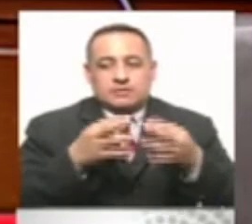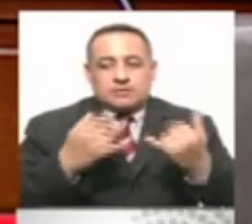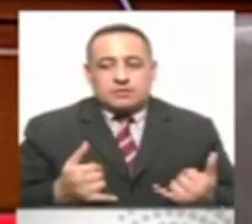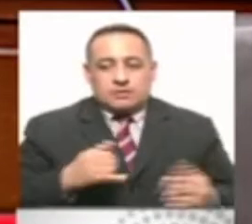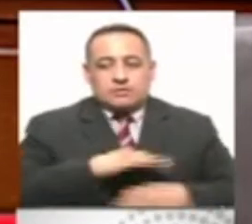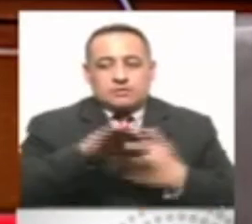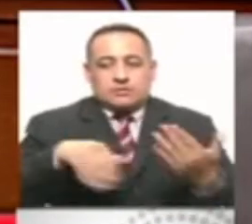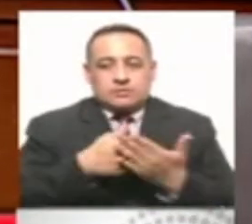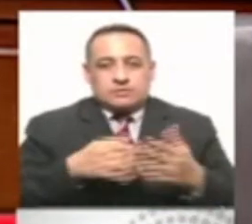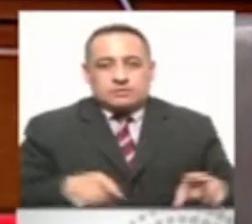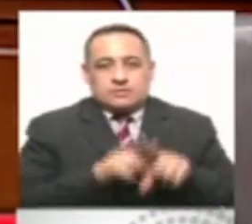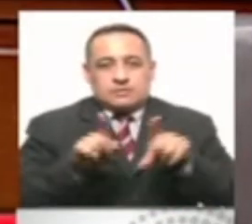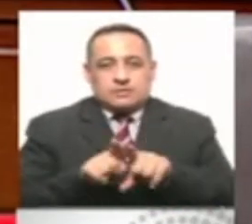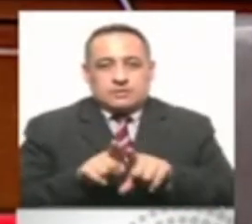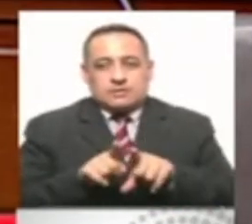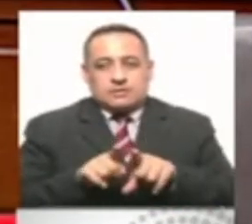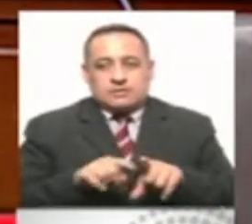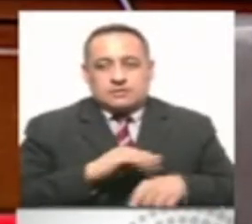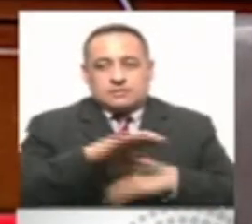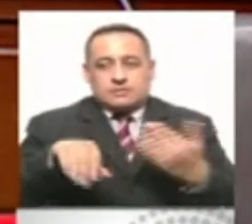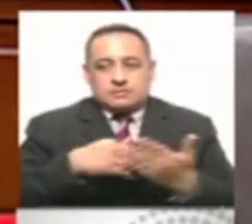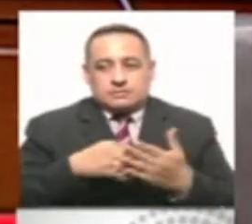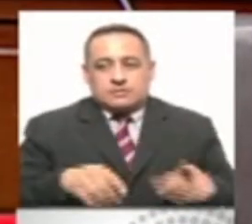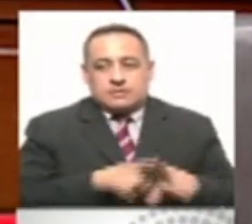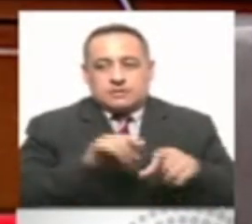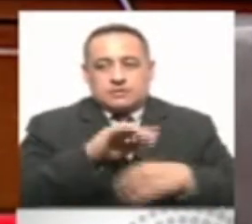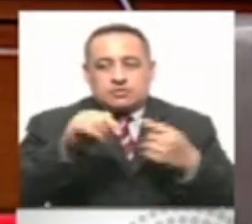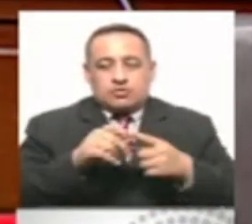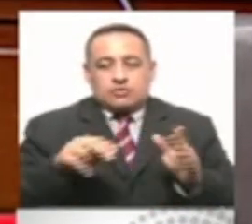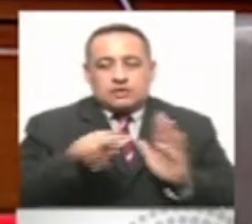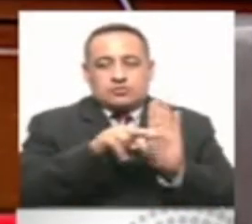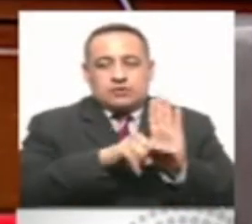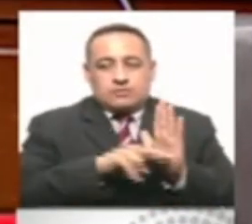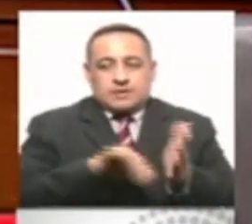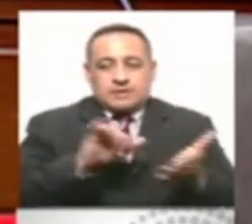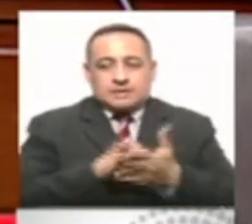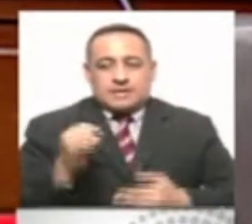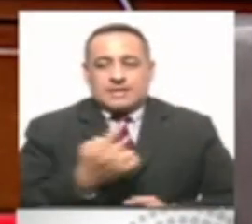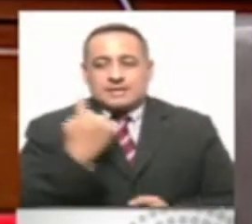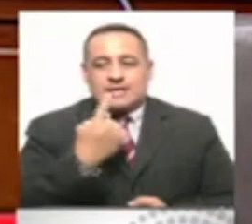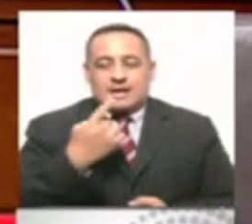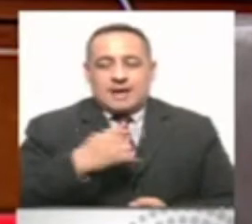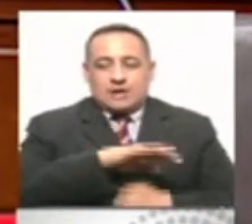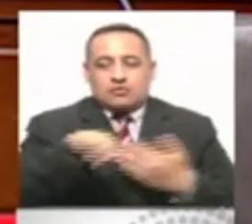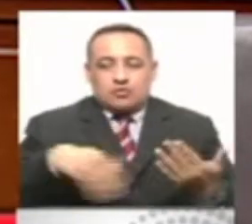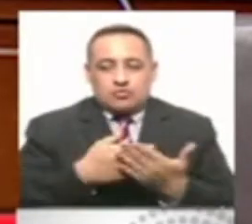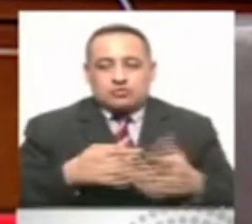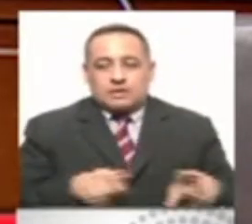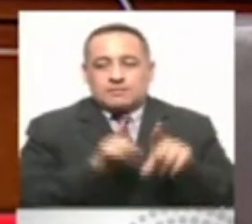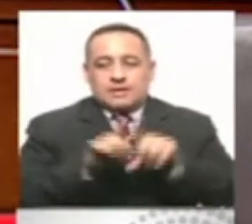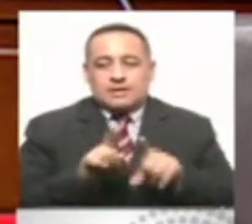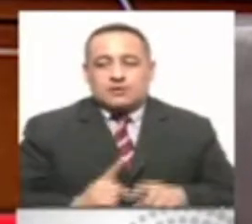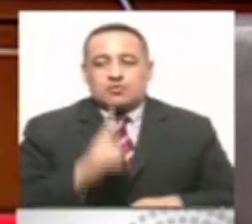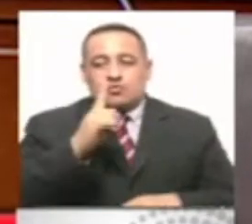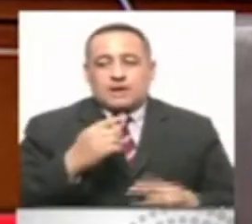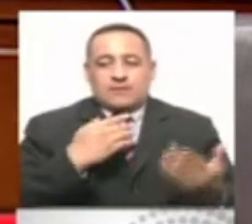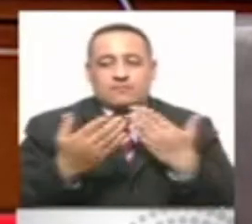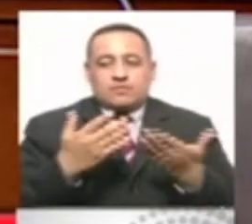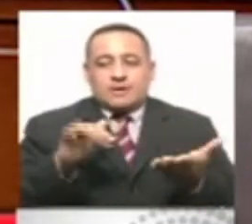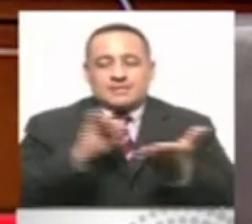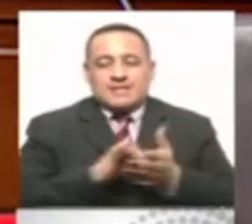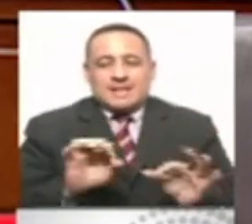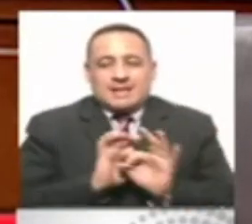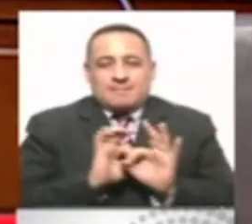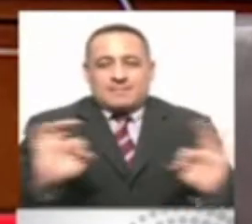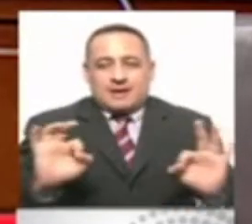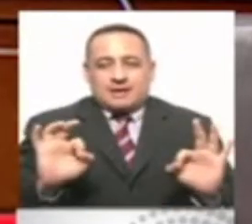del ministro. Seamos coherentes. Si aplicamos una norma que sea general para todos, es la única manera de